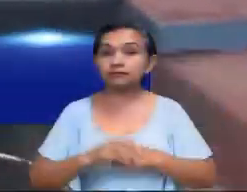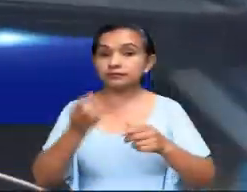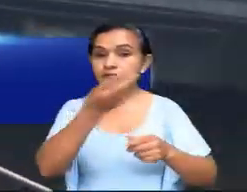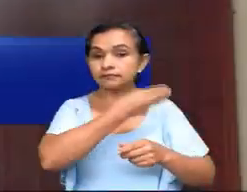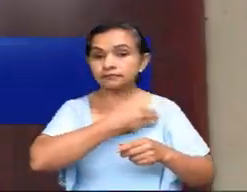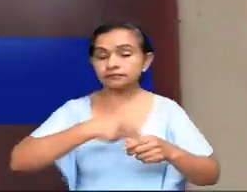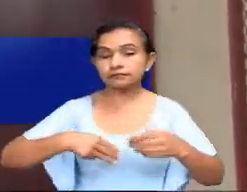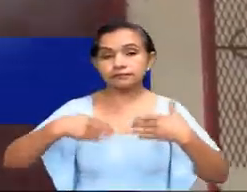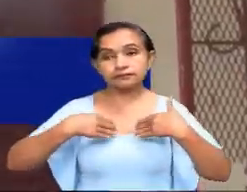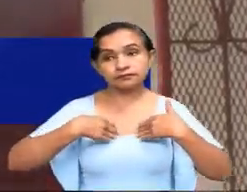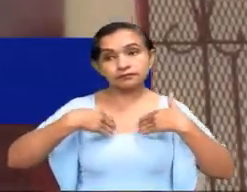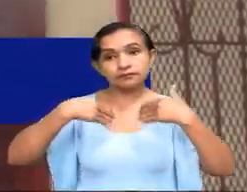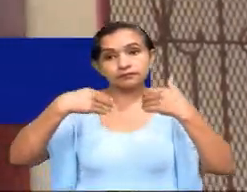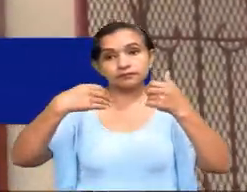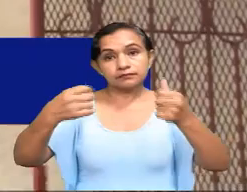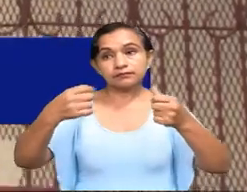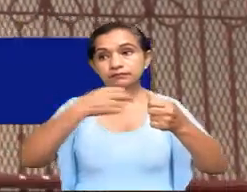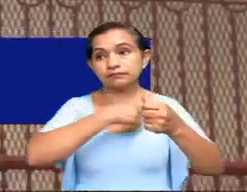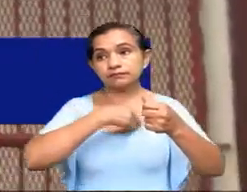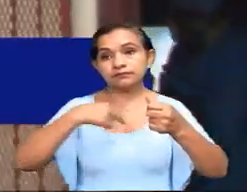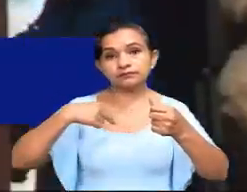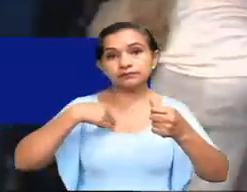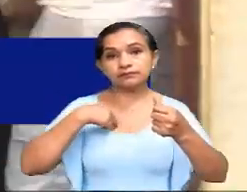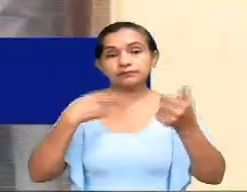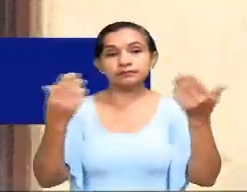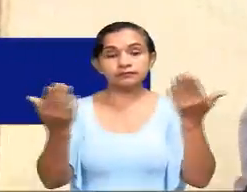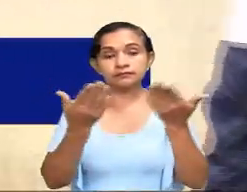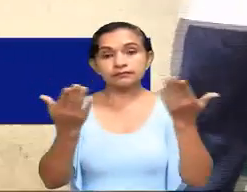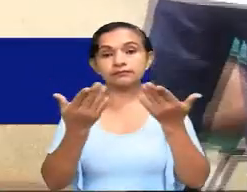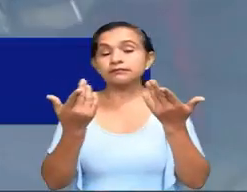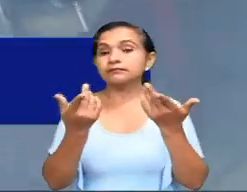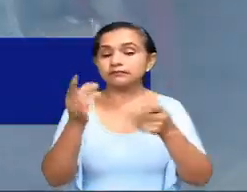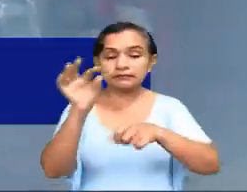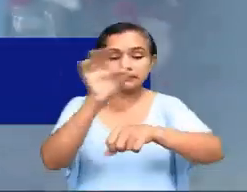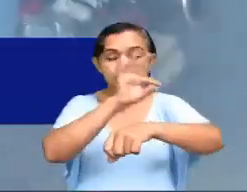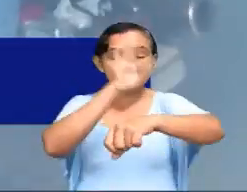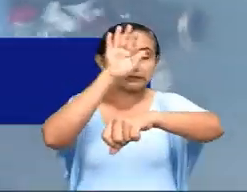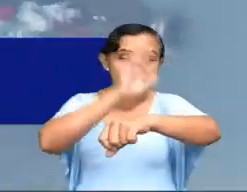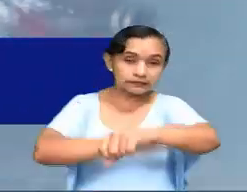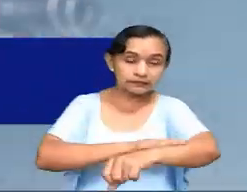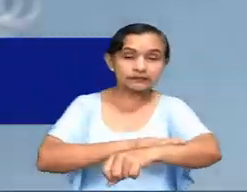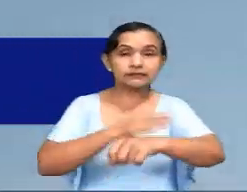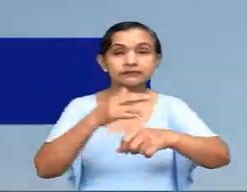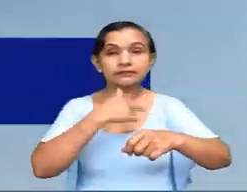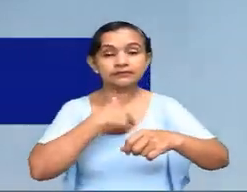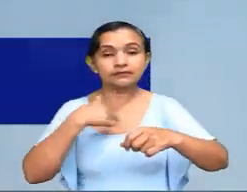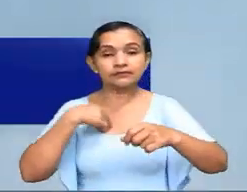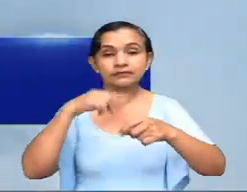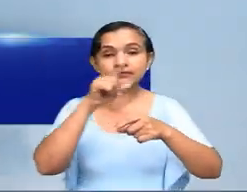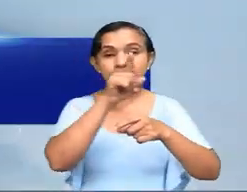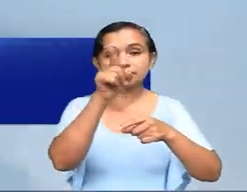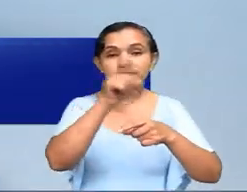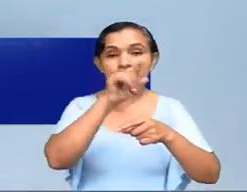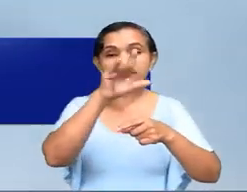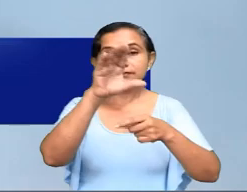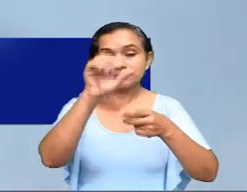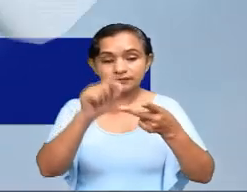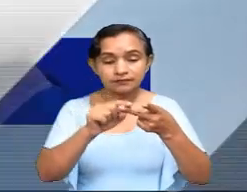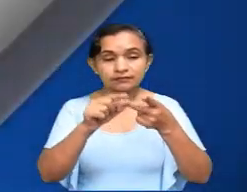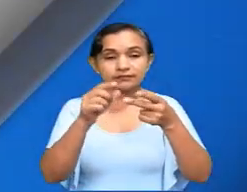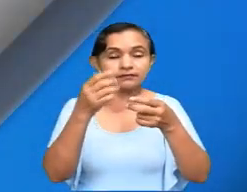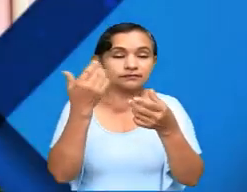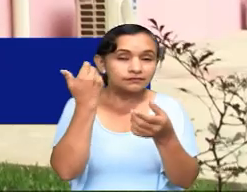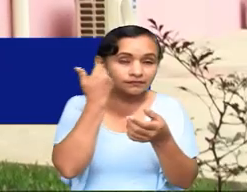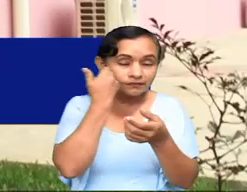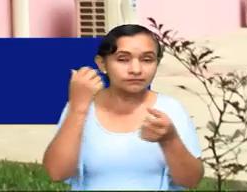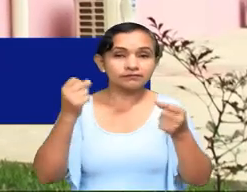Ministerio de Salud en permanente combate contra el mosquito transmisor del dengue, Zika y chikungunya.